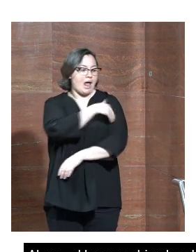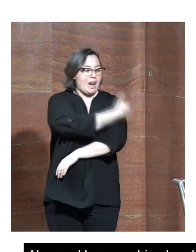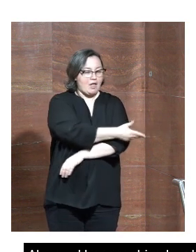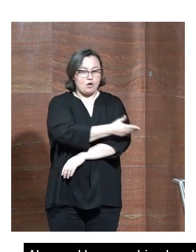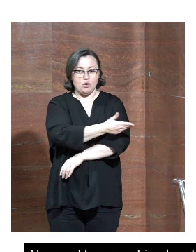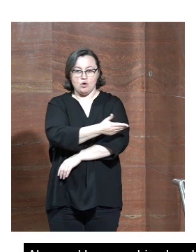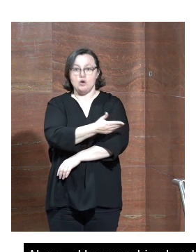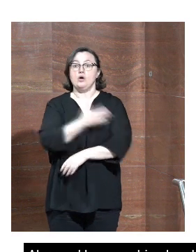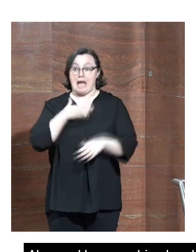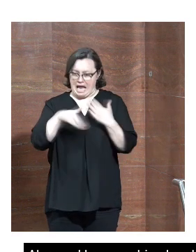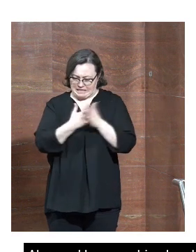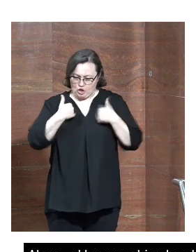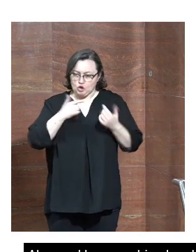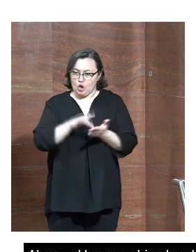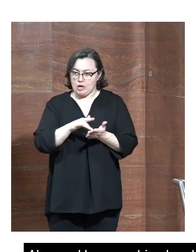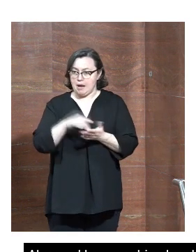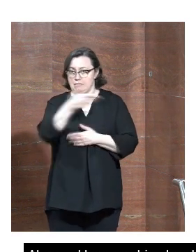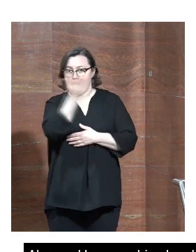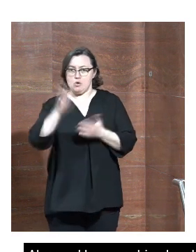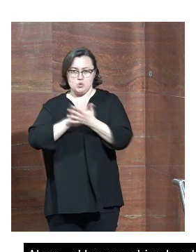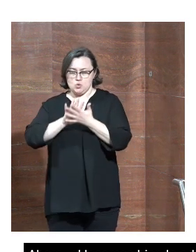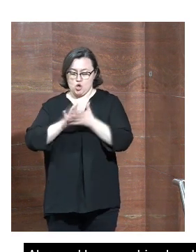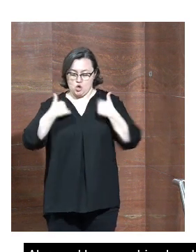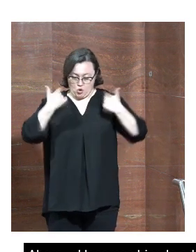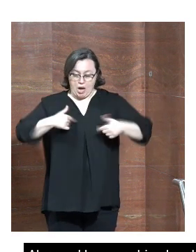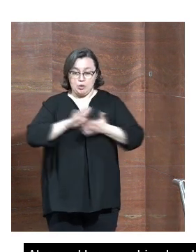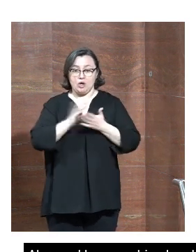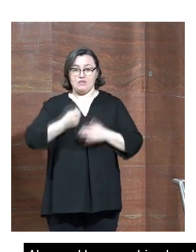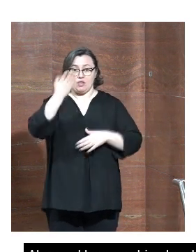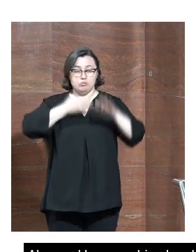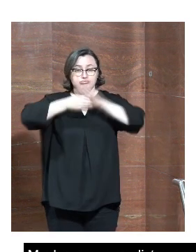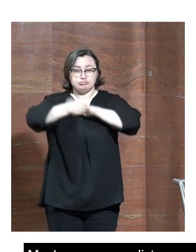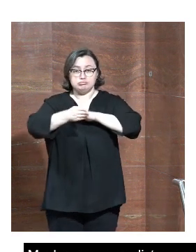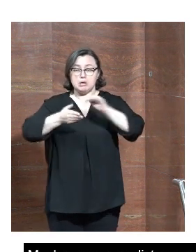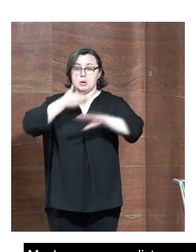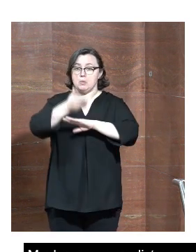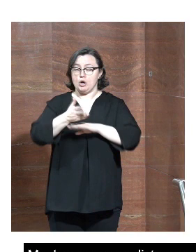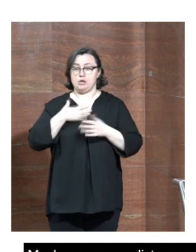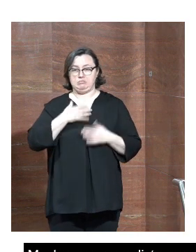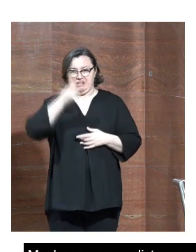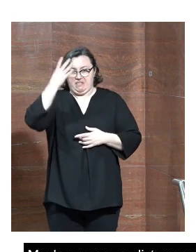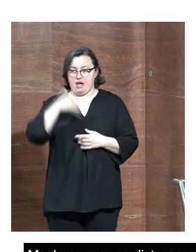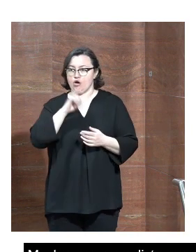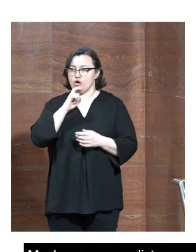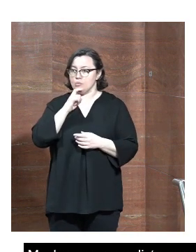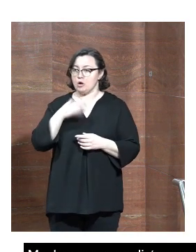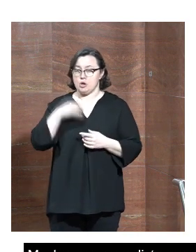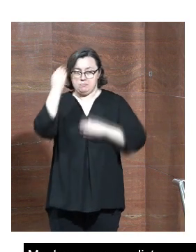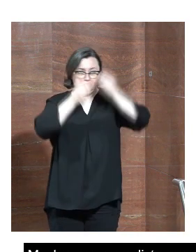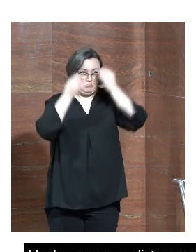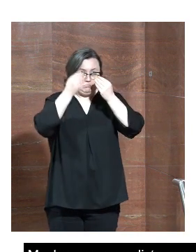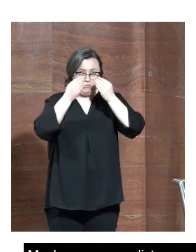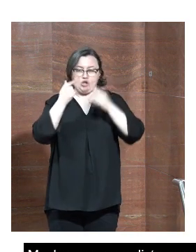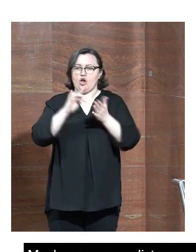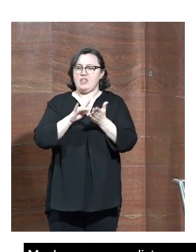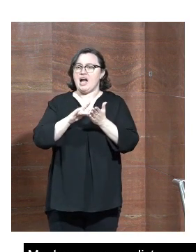a ver, me pasa a mí mismo, es que no tengo que hablar de los demás. Yo voy a un edificio y no tengo mucha idea de cómo está, no estoy pensando